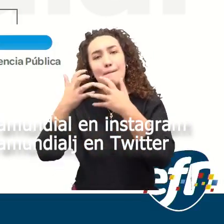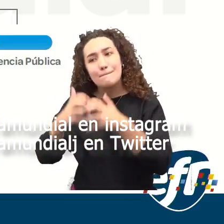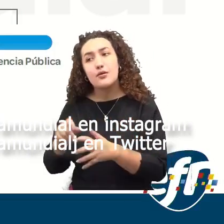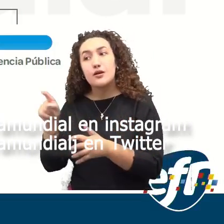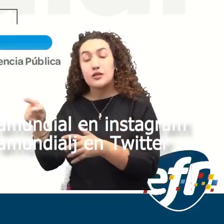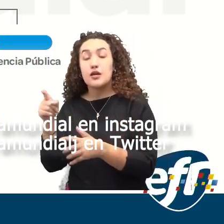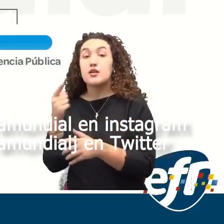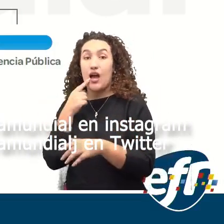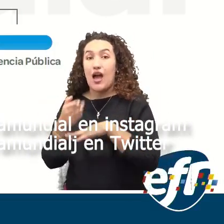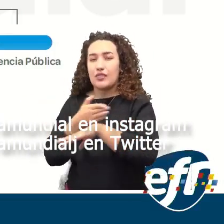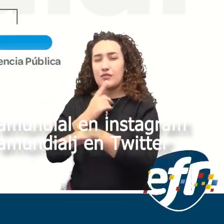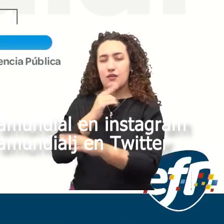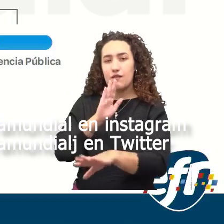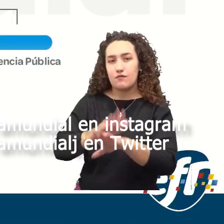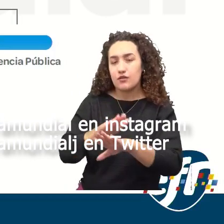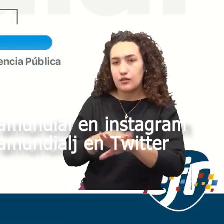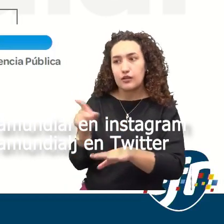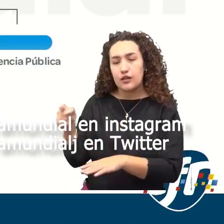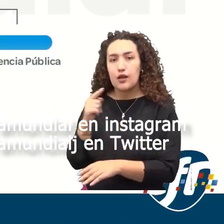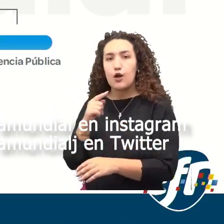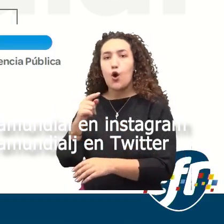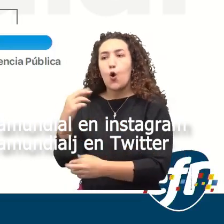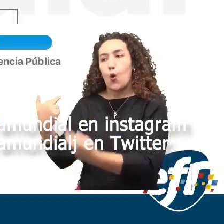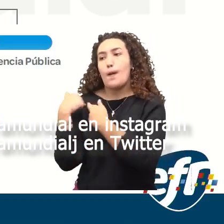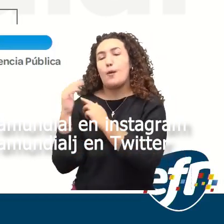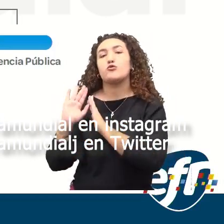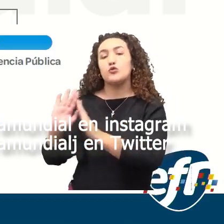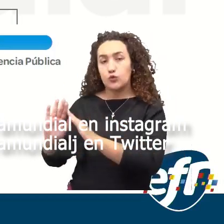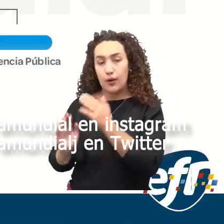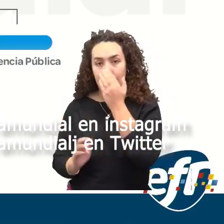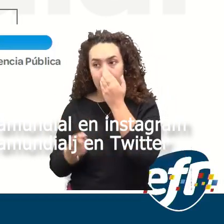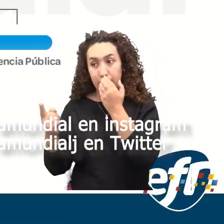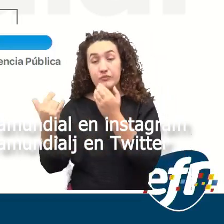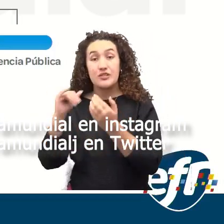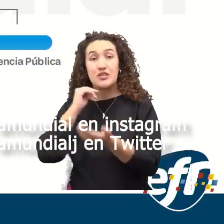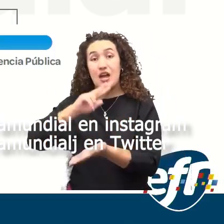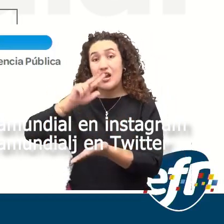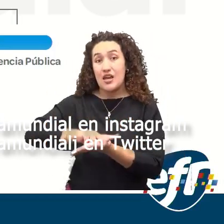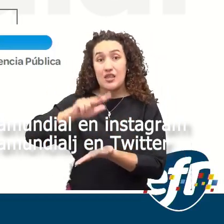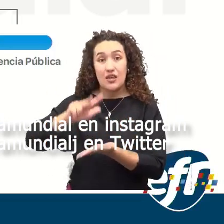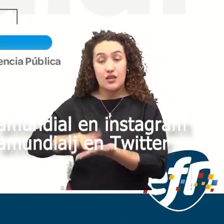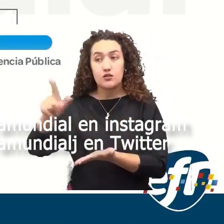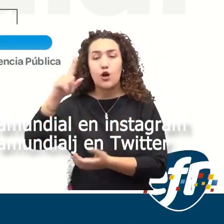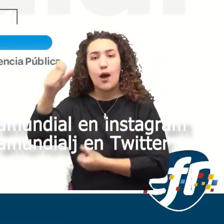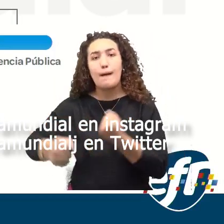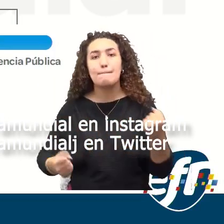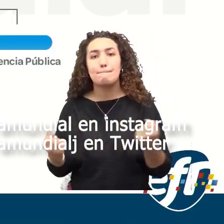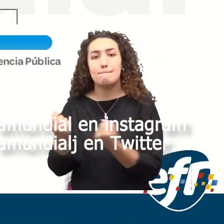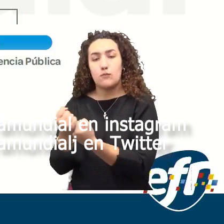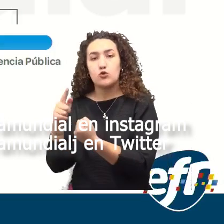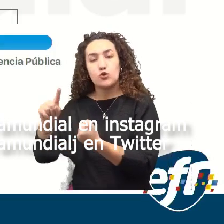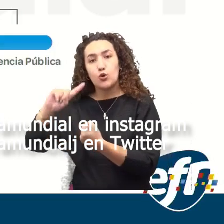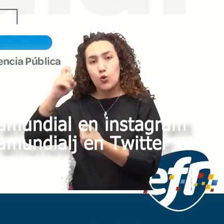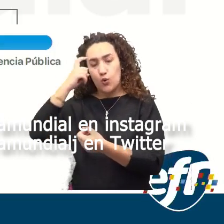obligación, la erradicación de la misma. El gobernador directamente, con el apoyo del gobierno nacional, han venido,